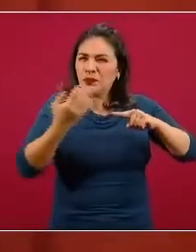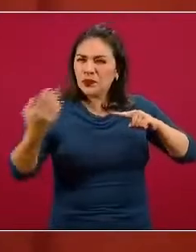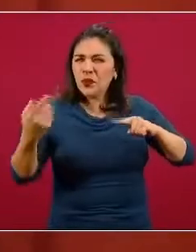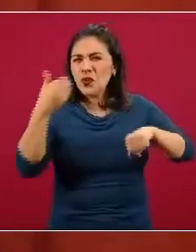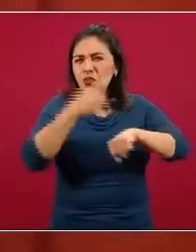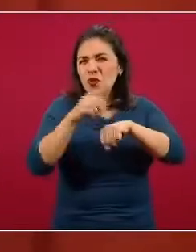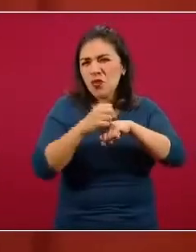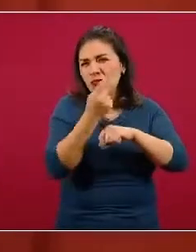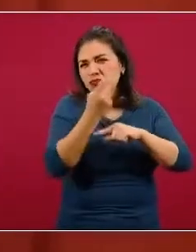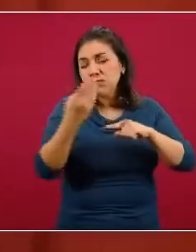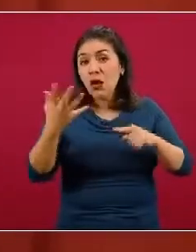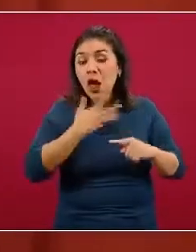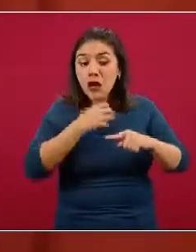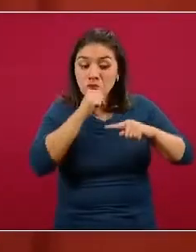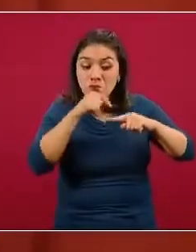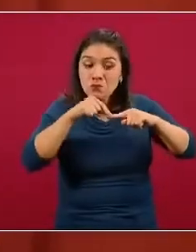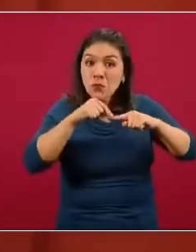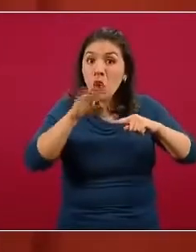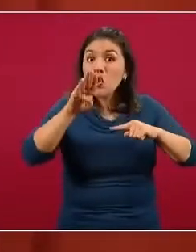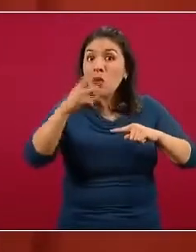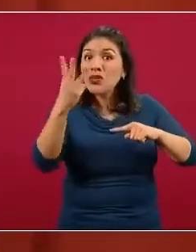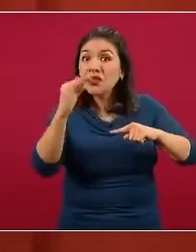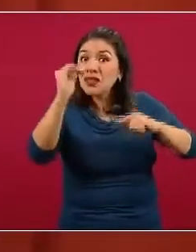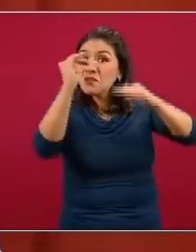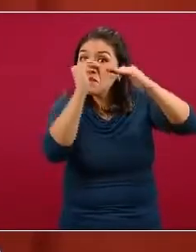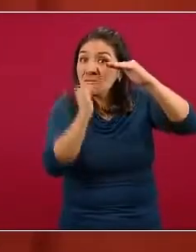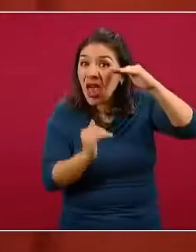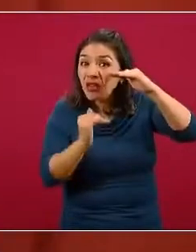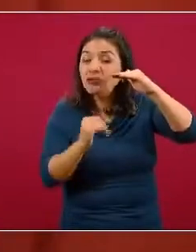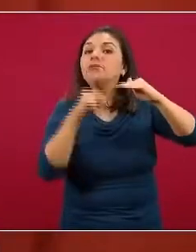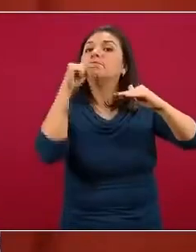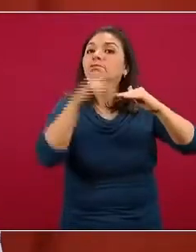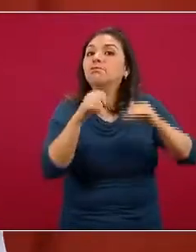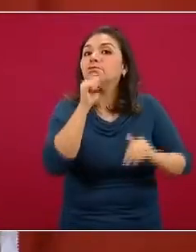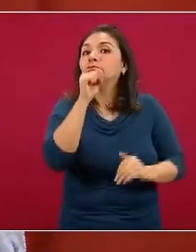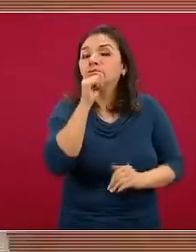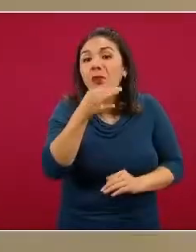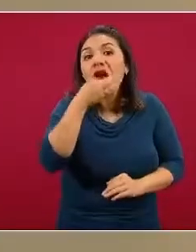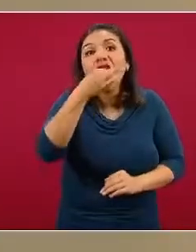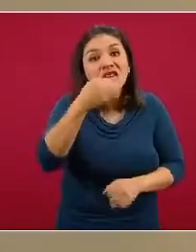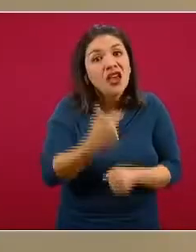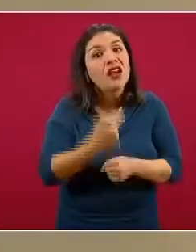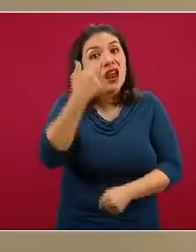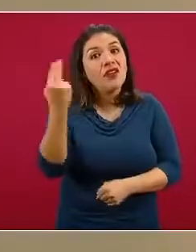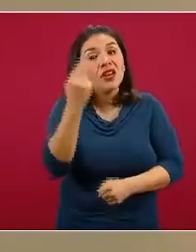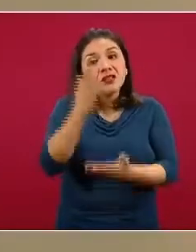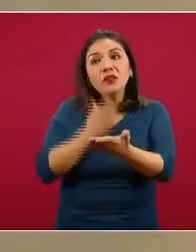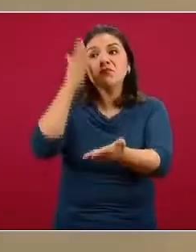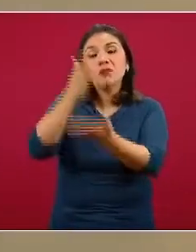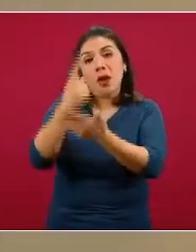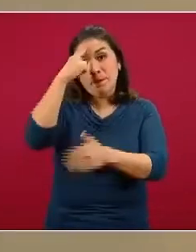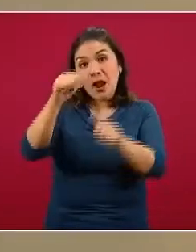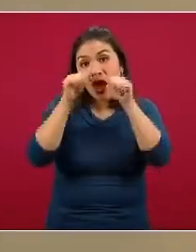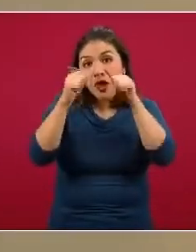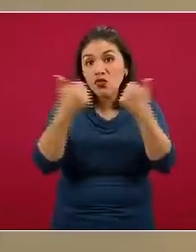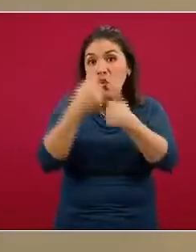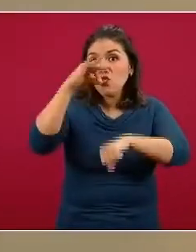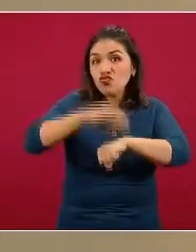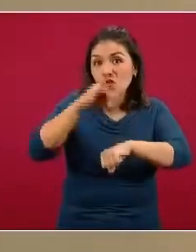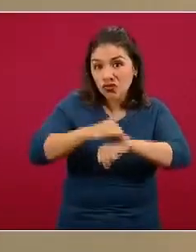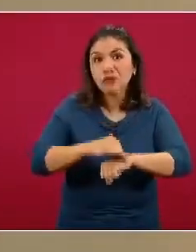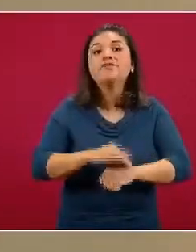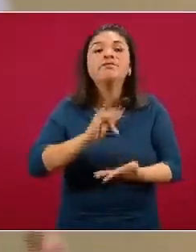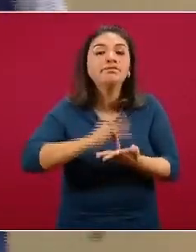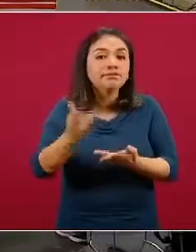sangre y está en menos de 93%, es un signo de gravedad y hay que acudir a recibir atención